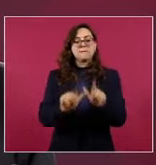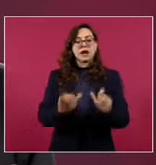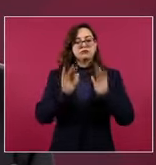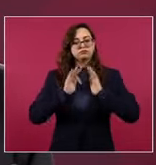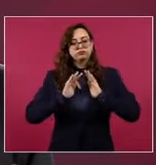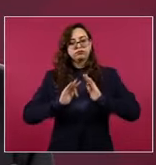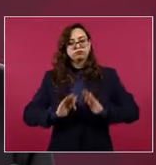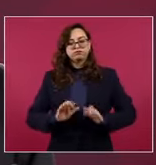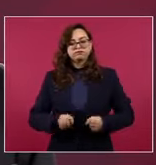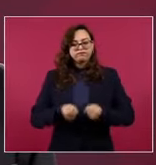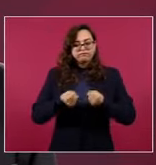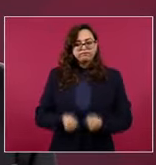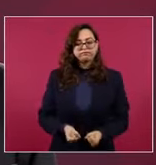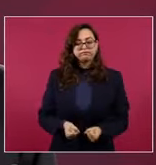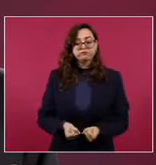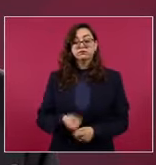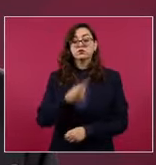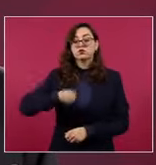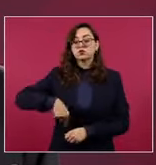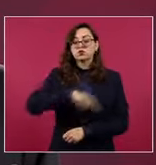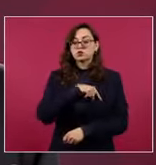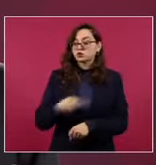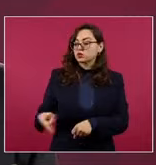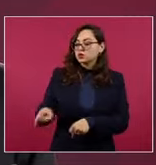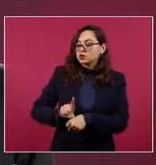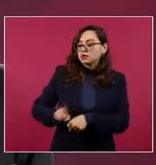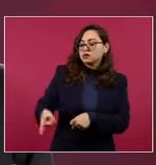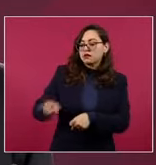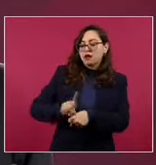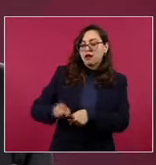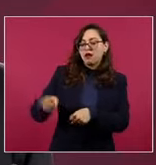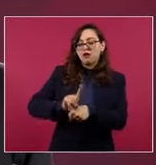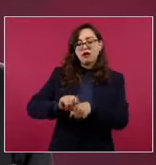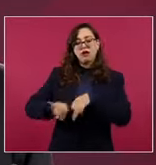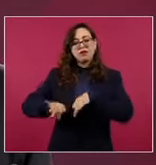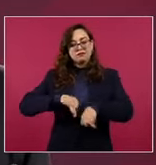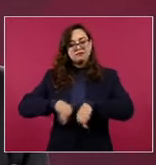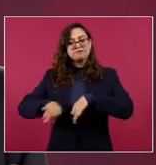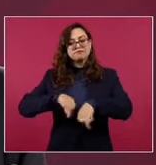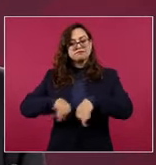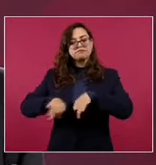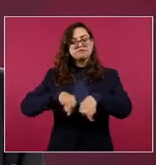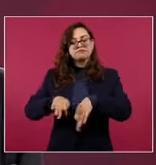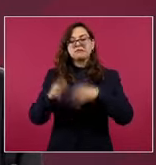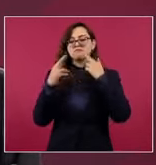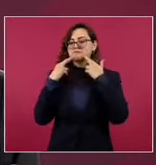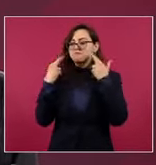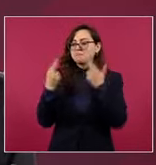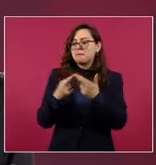trabajando todos los días, es el gabinete que más se reúne